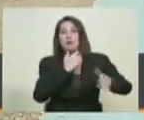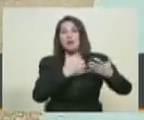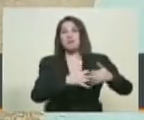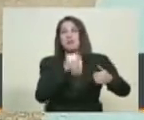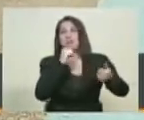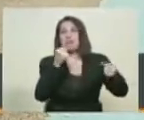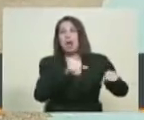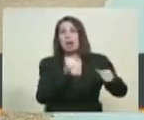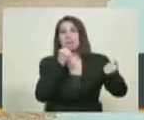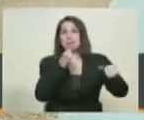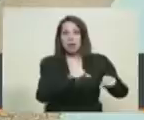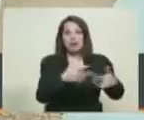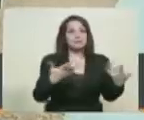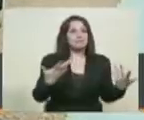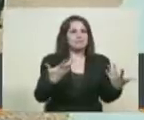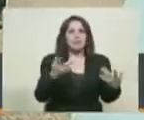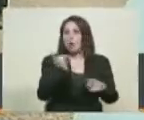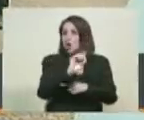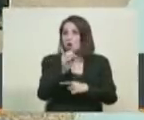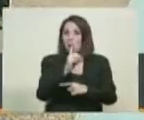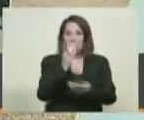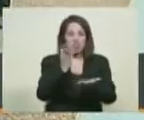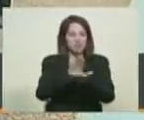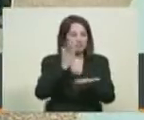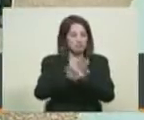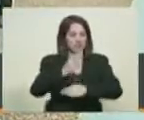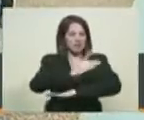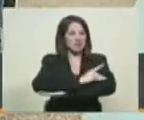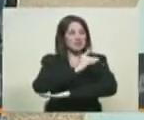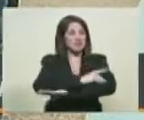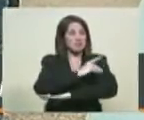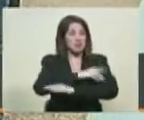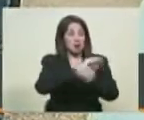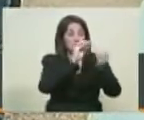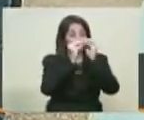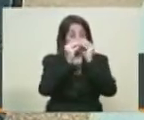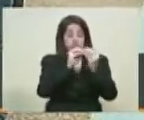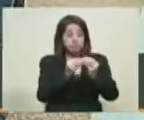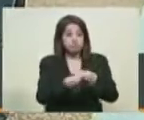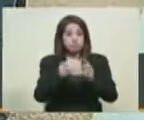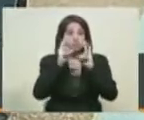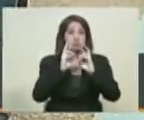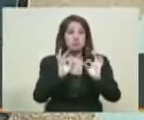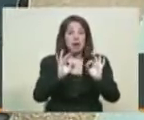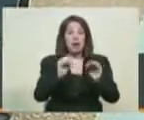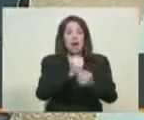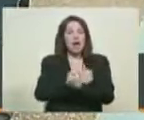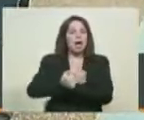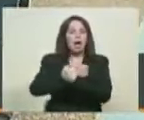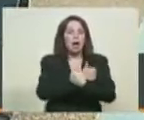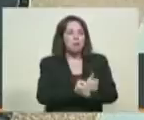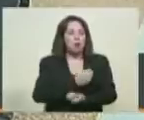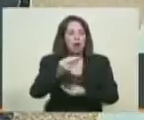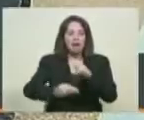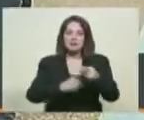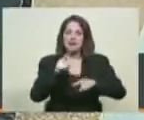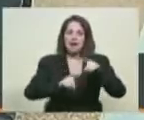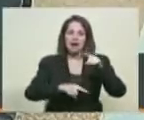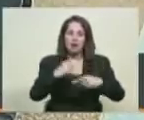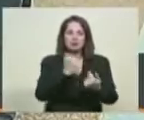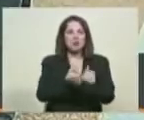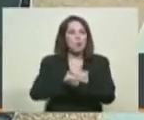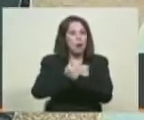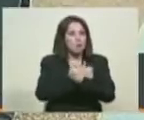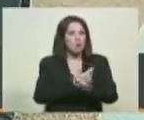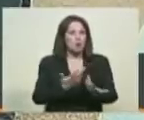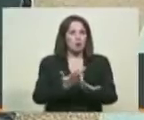Porque falta ese detalle de la disciplina, la organización, el mantenimiento permanente. El amor, vale, hacer las cosas con amor, compañero. Hacer